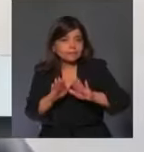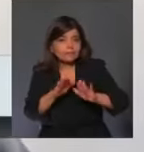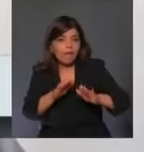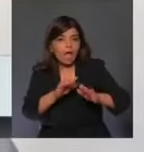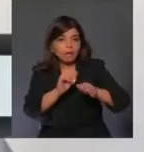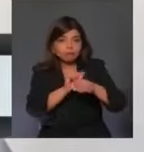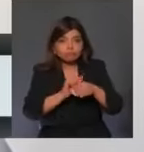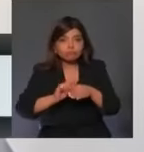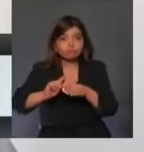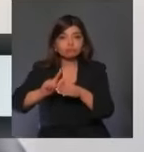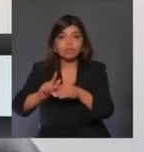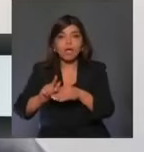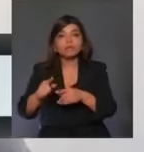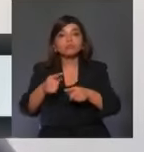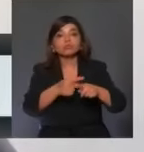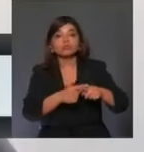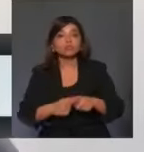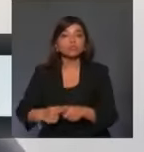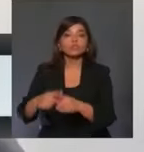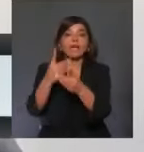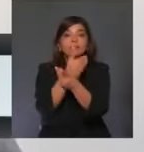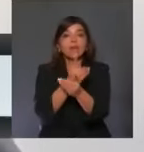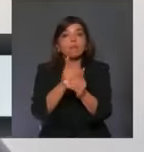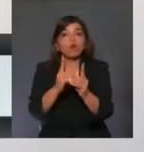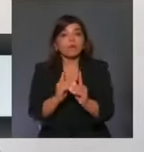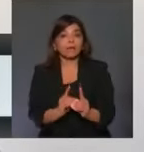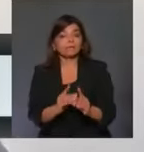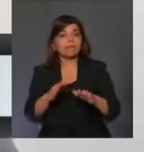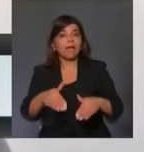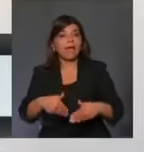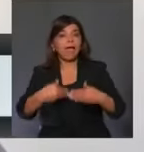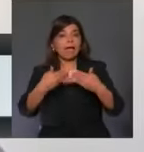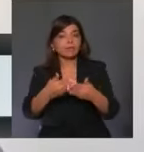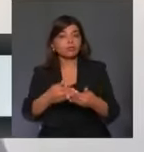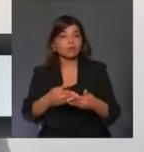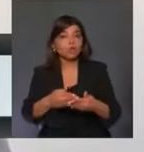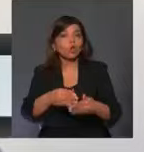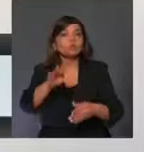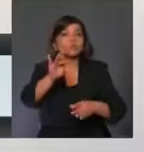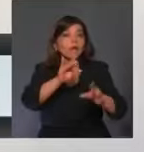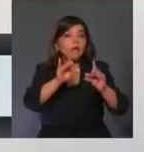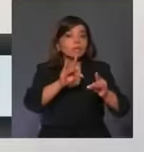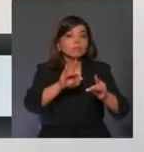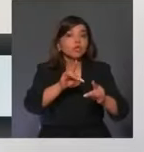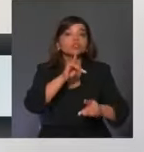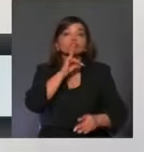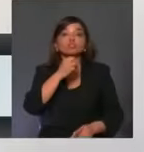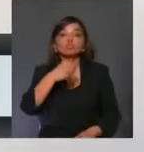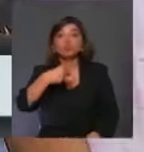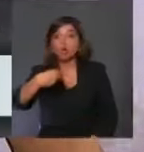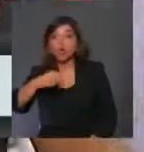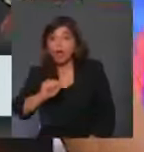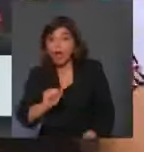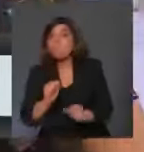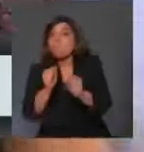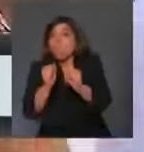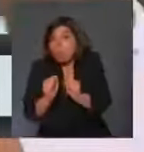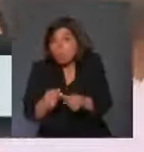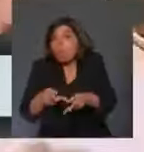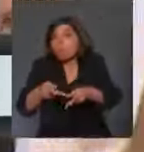y de la socialdemocracia. Por lo tanto, la opción de Toá, como la de otros, está totalmente vigente. Día de